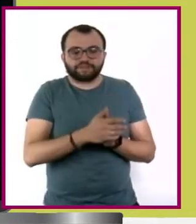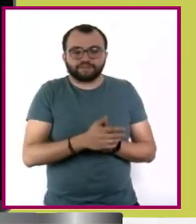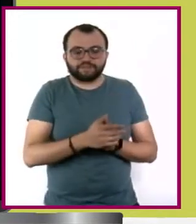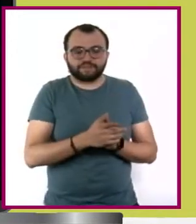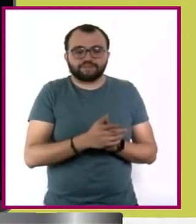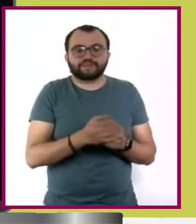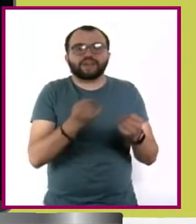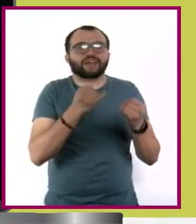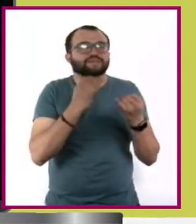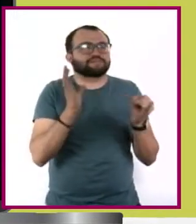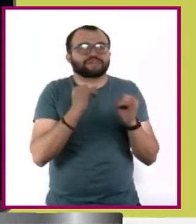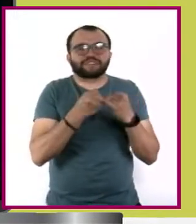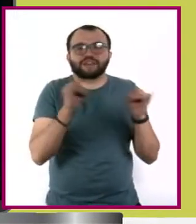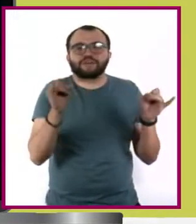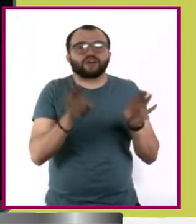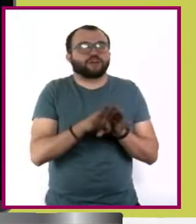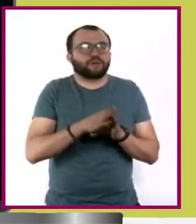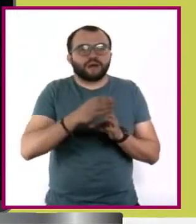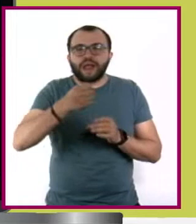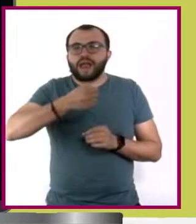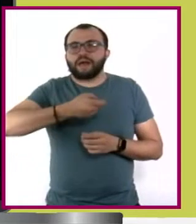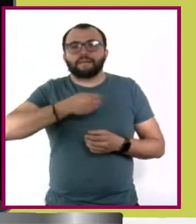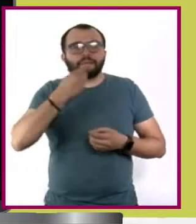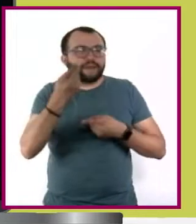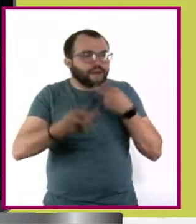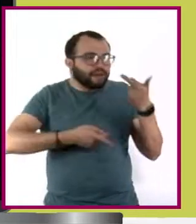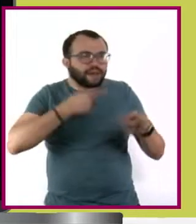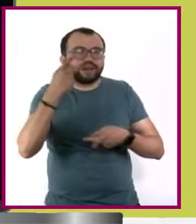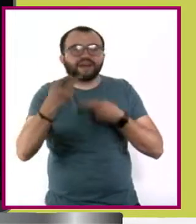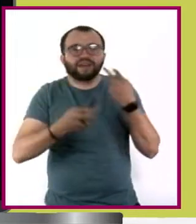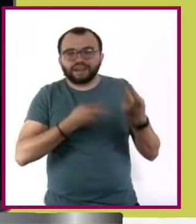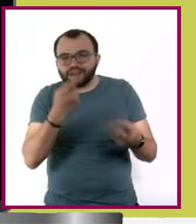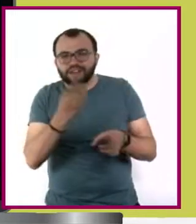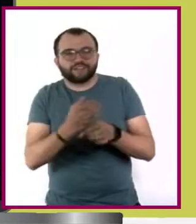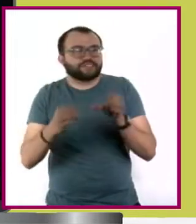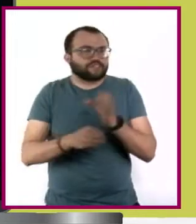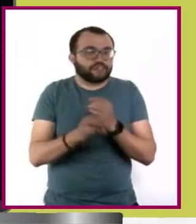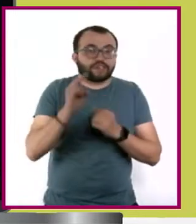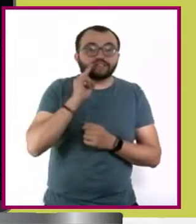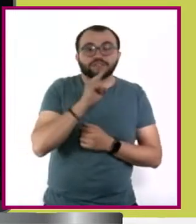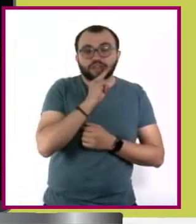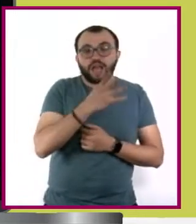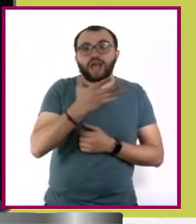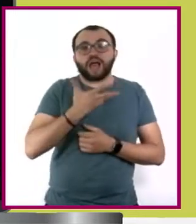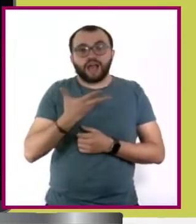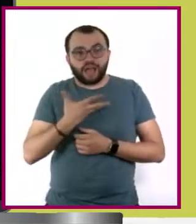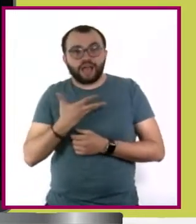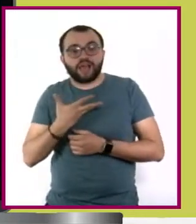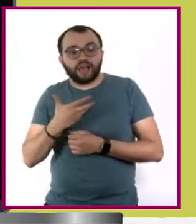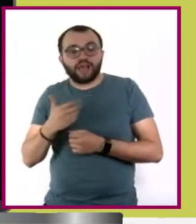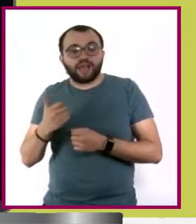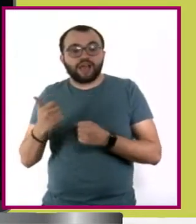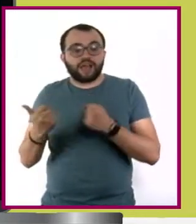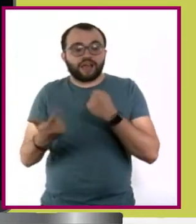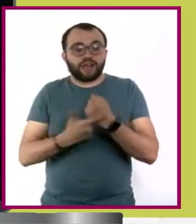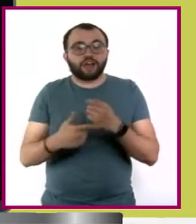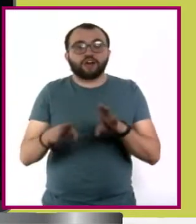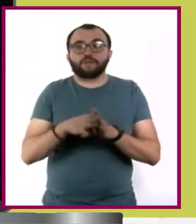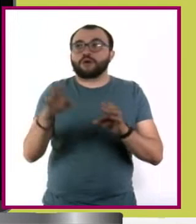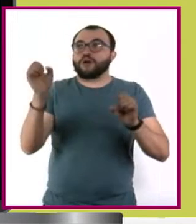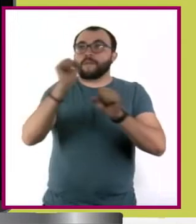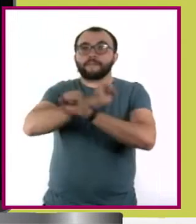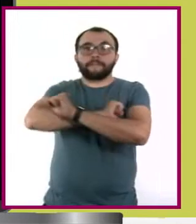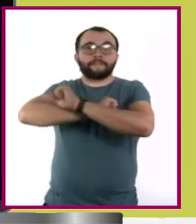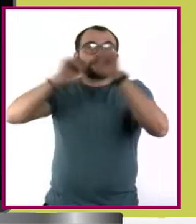independientemente de que se esté narrando toda una noticia con fuentes y demás, aparece un súper que te dice, explosión en no sé